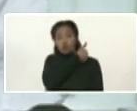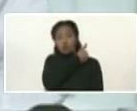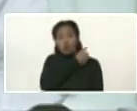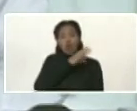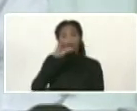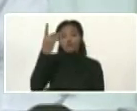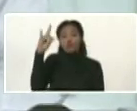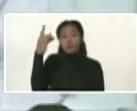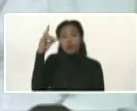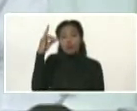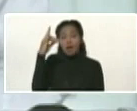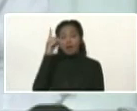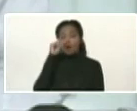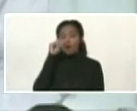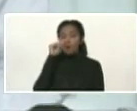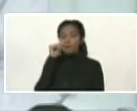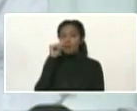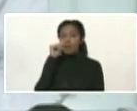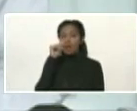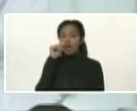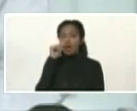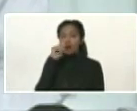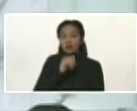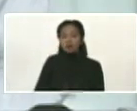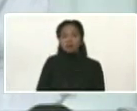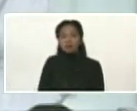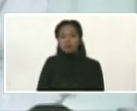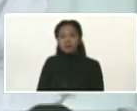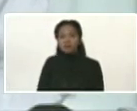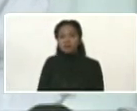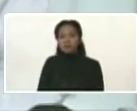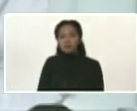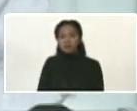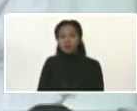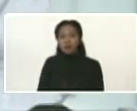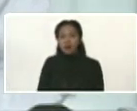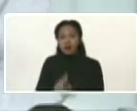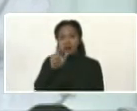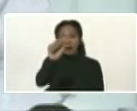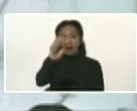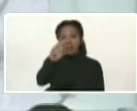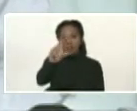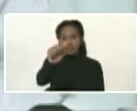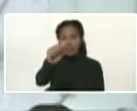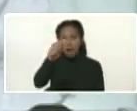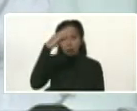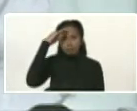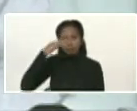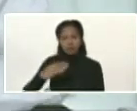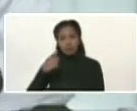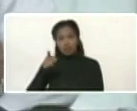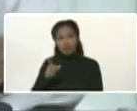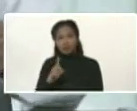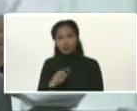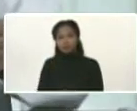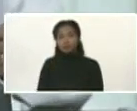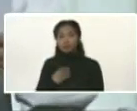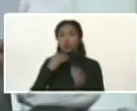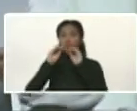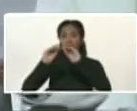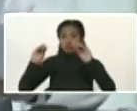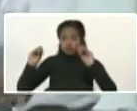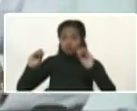Boliviana, Palmiro Gonzalo Jarjuri Rada, almirante. Les hago un